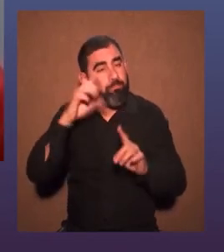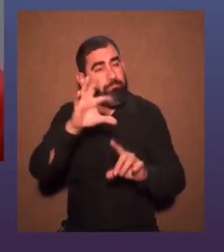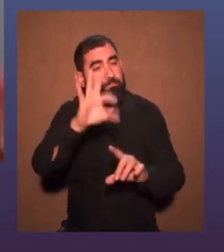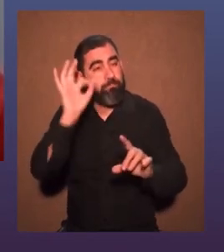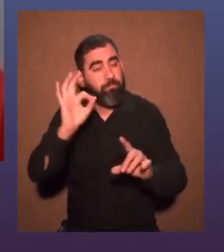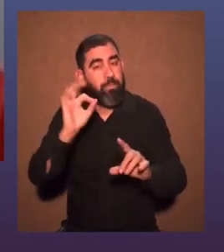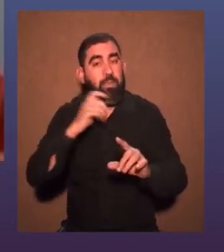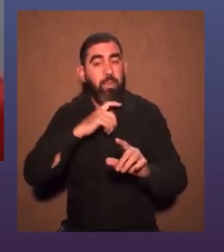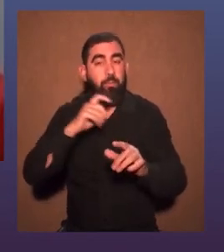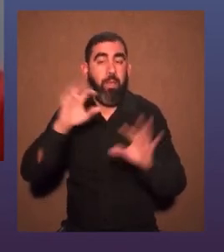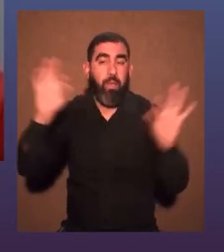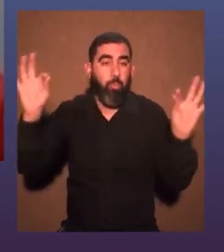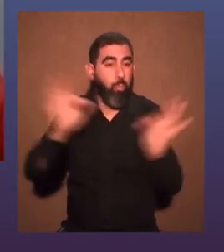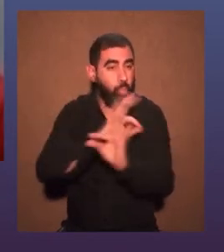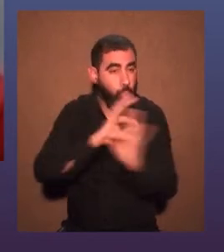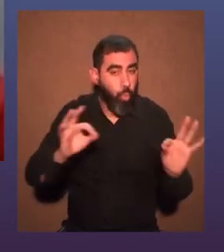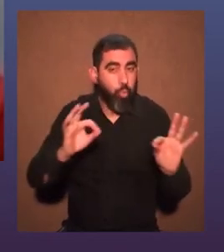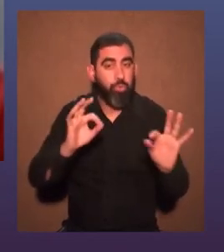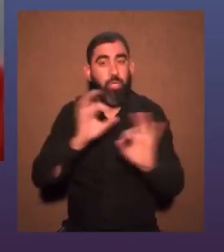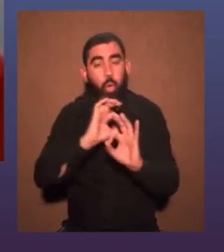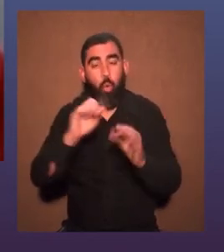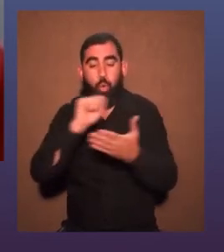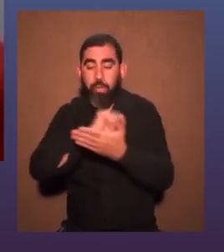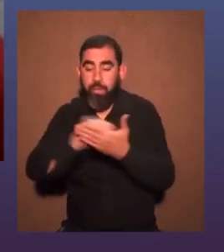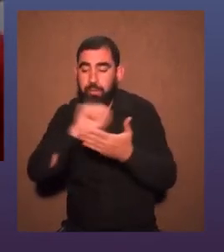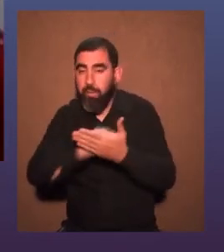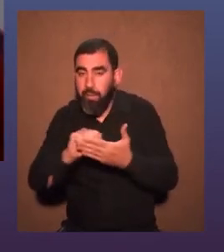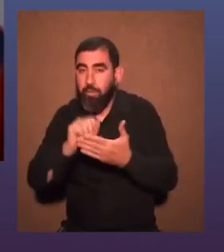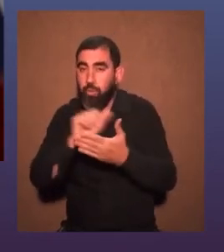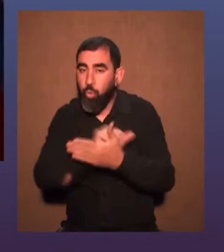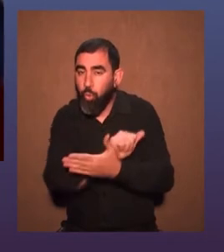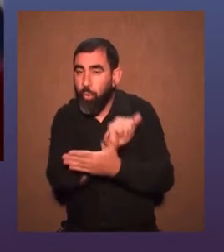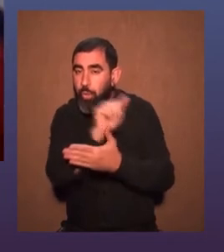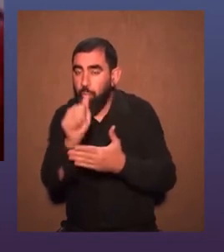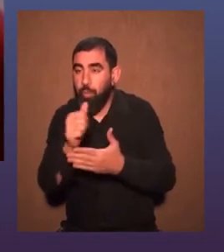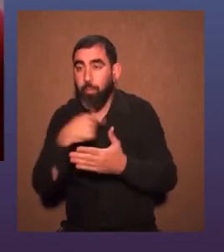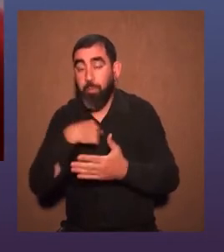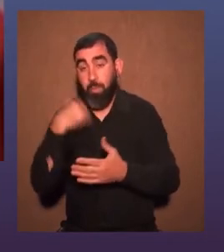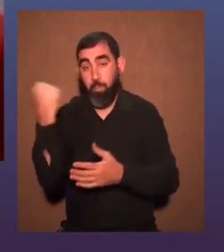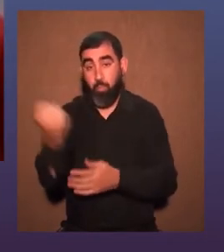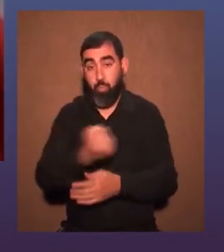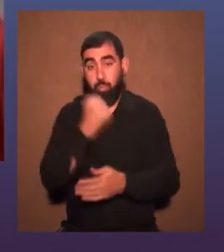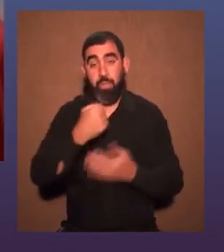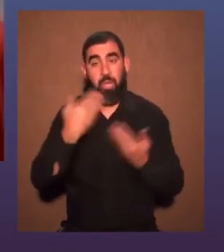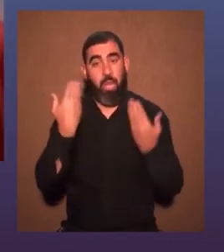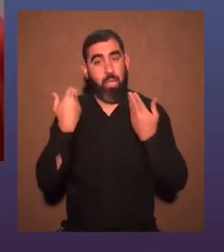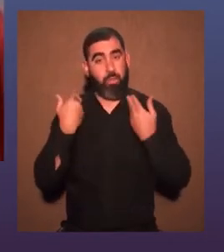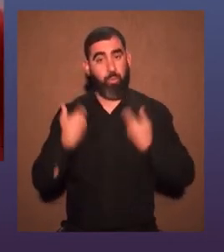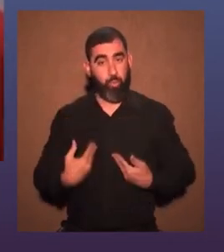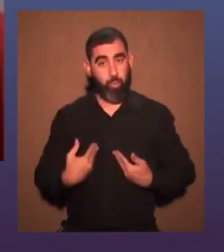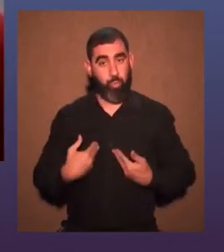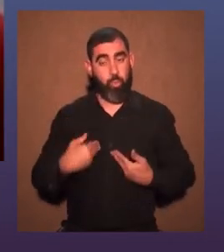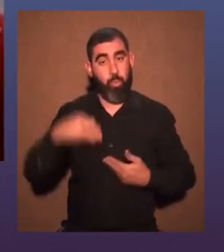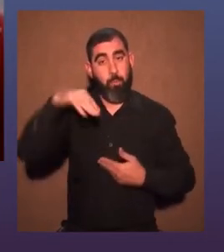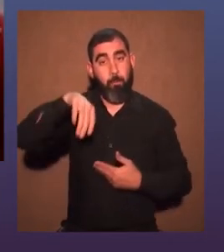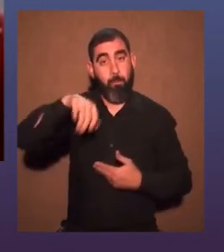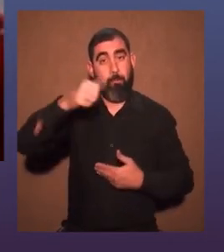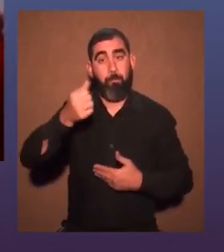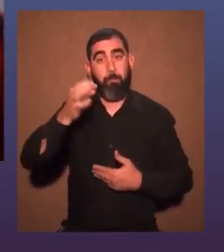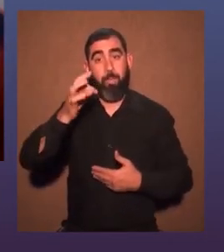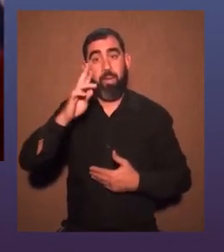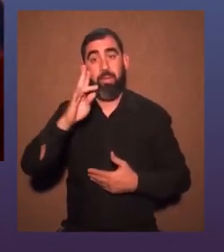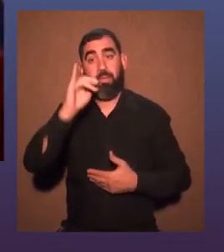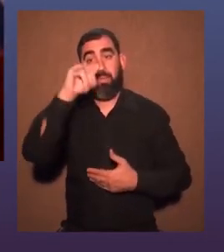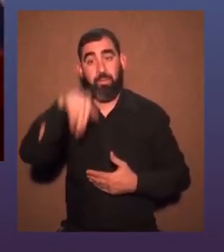puede ser la partitura, la música y el texto lineal mismo. Para mí es importante las conductas de Martín. Es un tipo rutinario, lo que decía